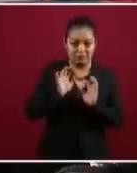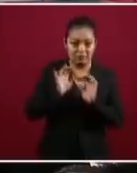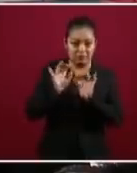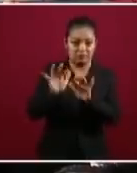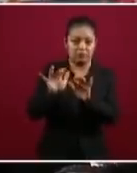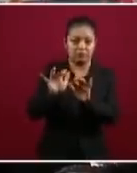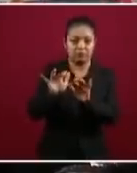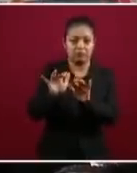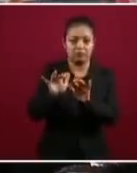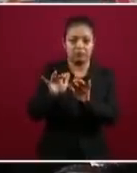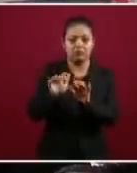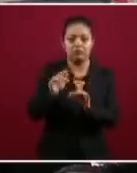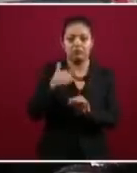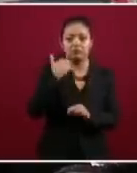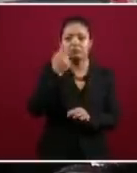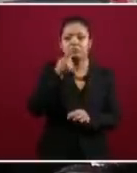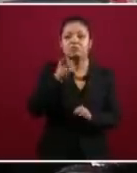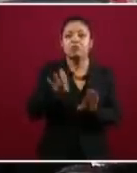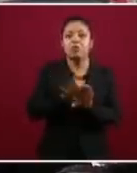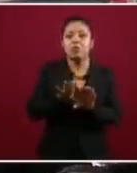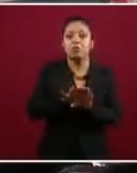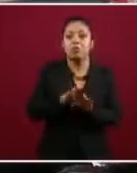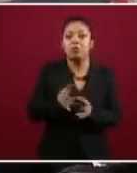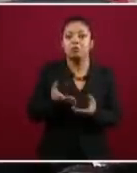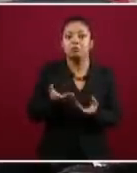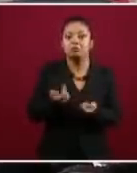no se queden solo aquí,